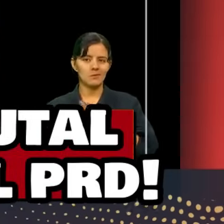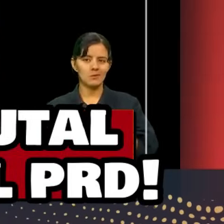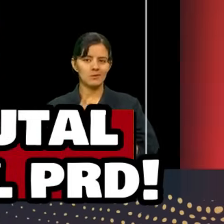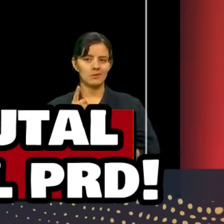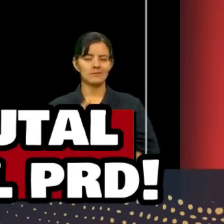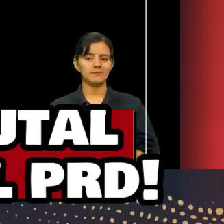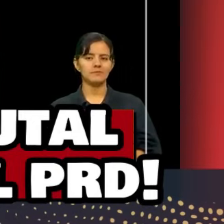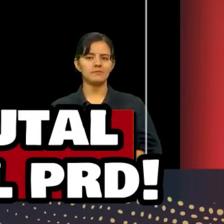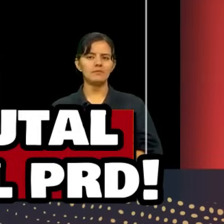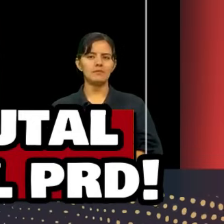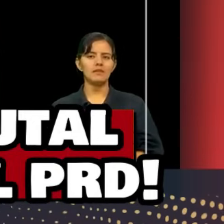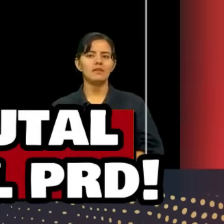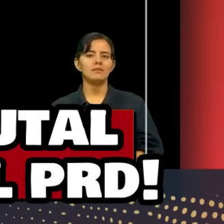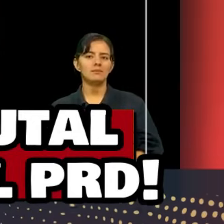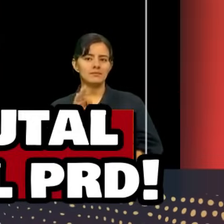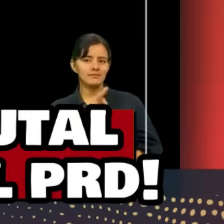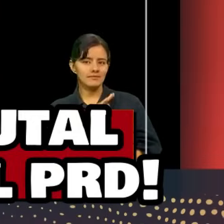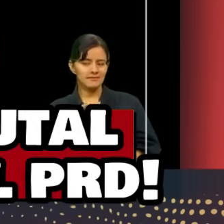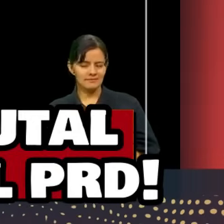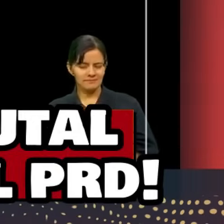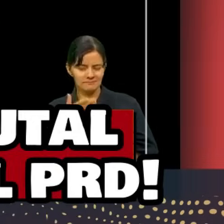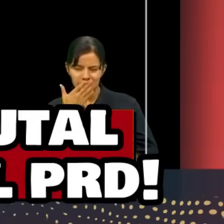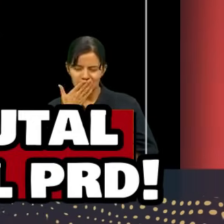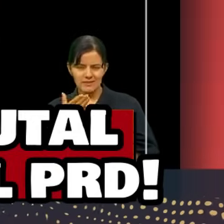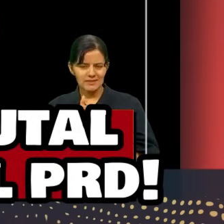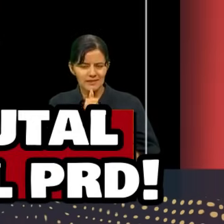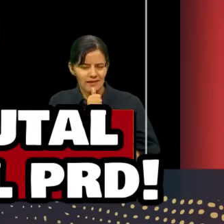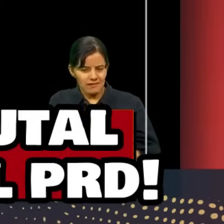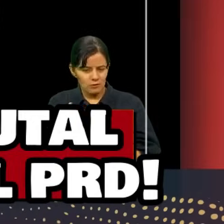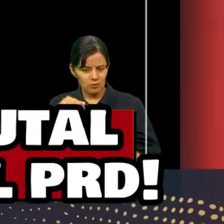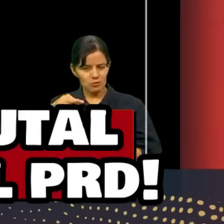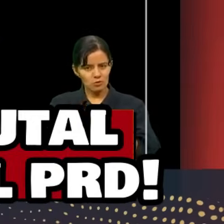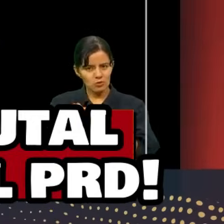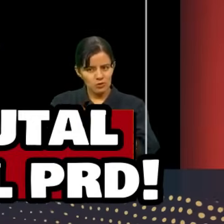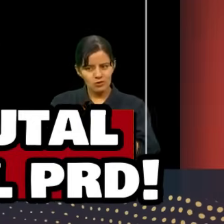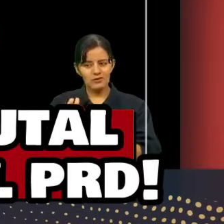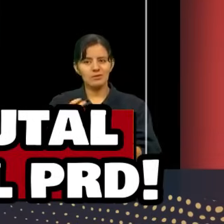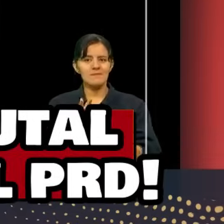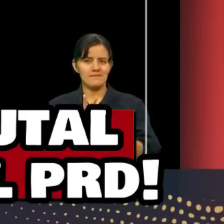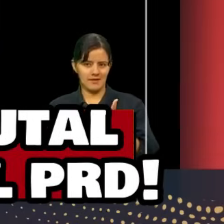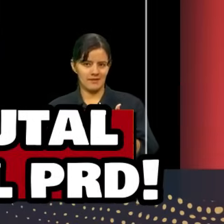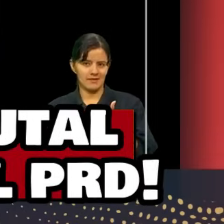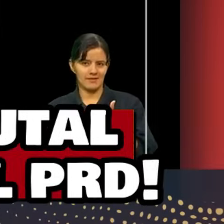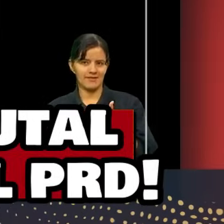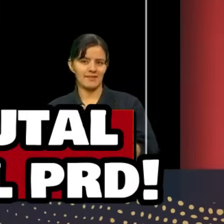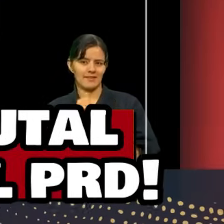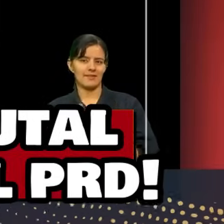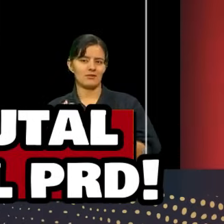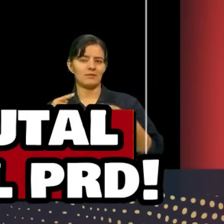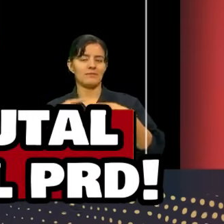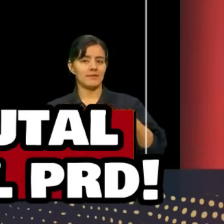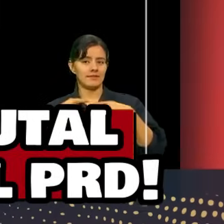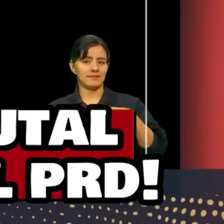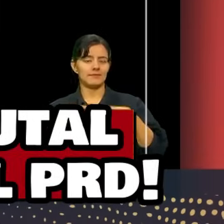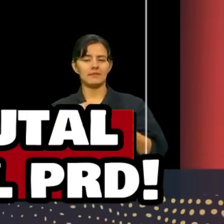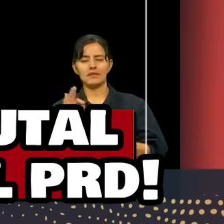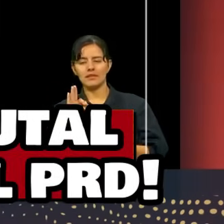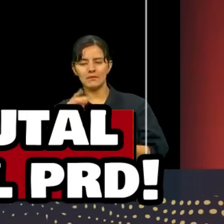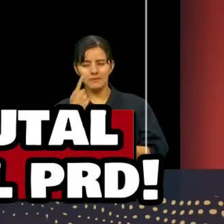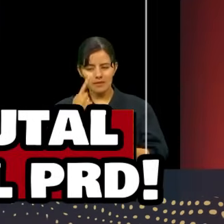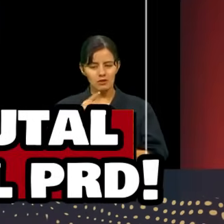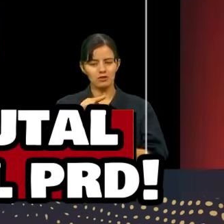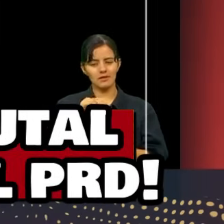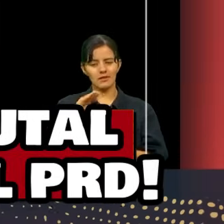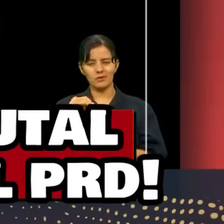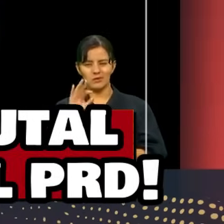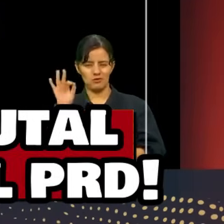finalmente estaríamos reflejando fielmente cada uno de los votos de cada uno de los ciudadanos. Si se han encontrado entre el 80 y 90% de